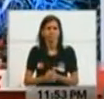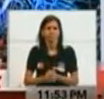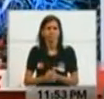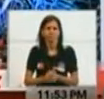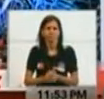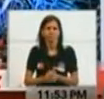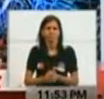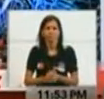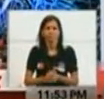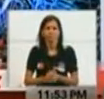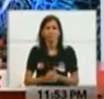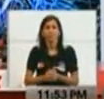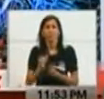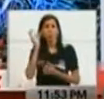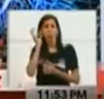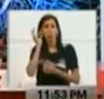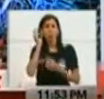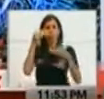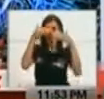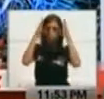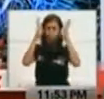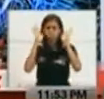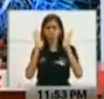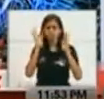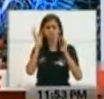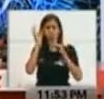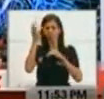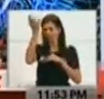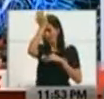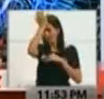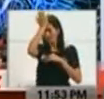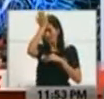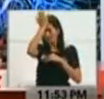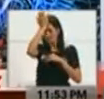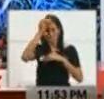a Irene, dividieron las elecciones y Chávez, mire.